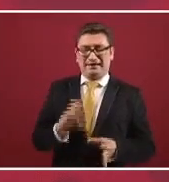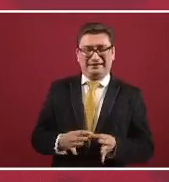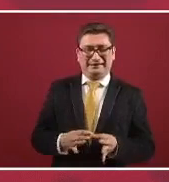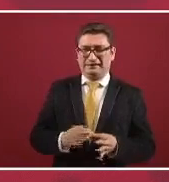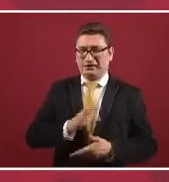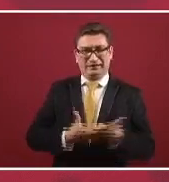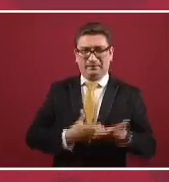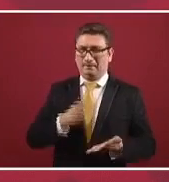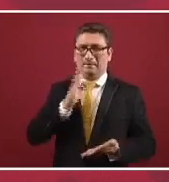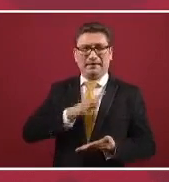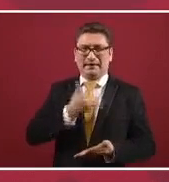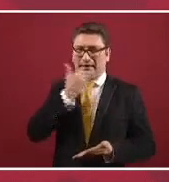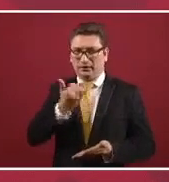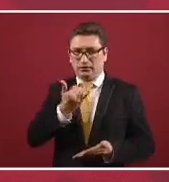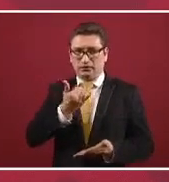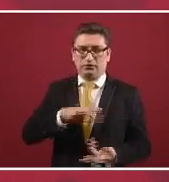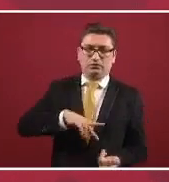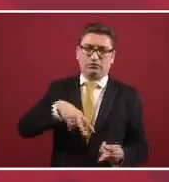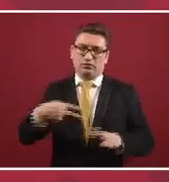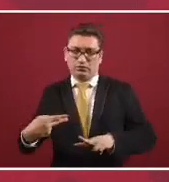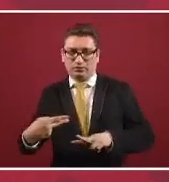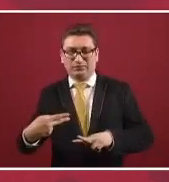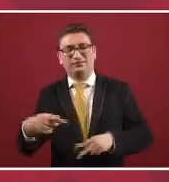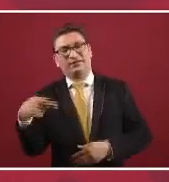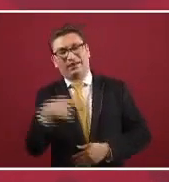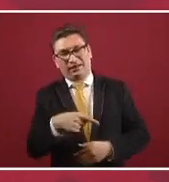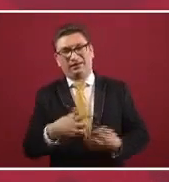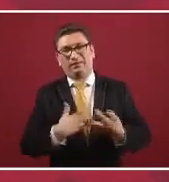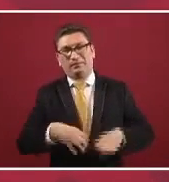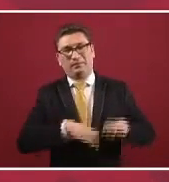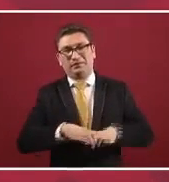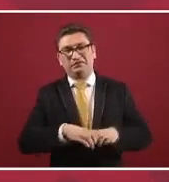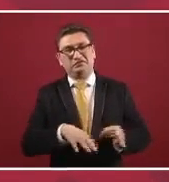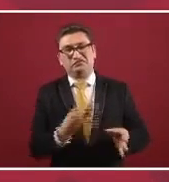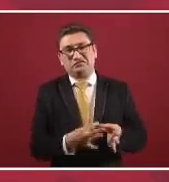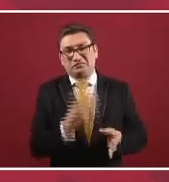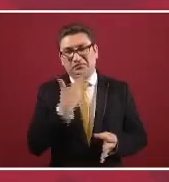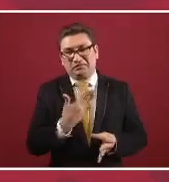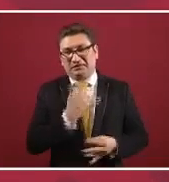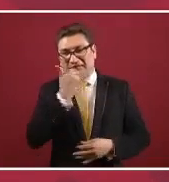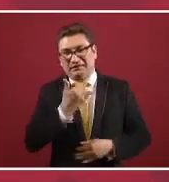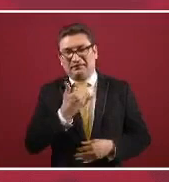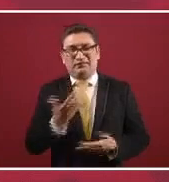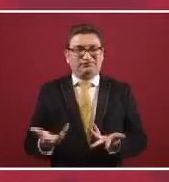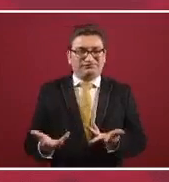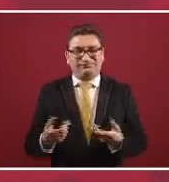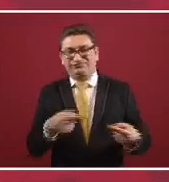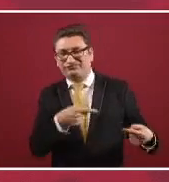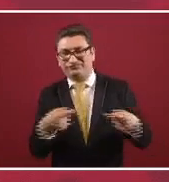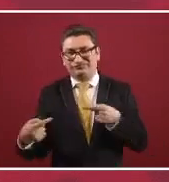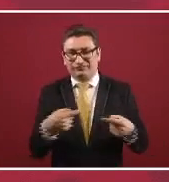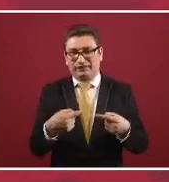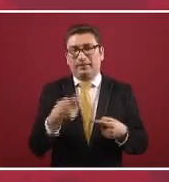litigio, hay un alegato. Entonces todo esto lo estamos viendo. Yo espero que se arregle